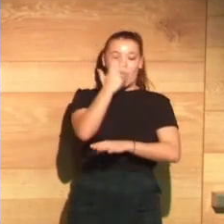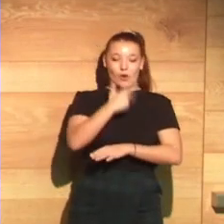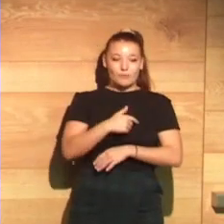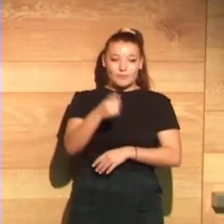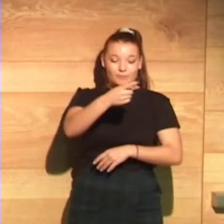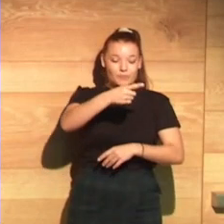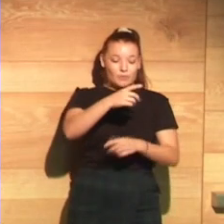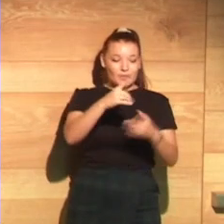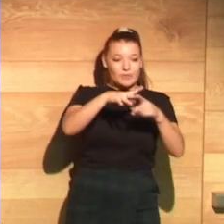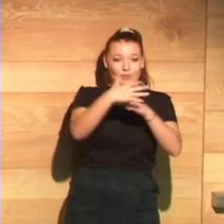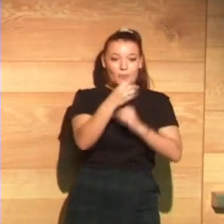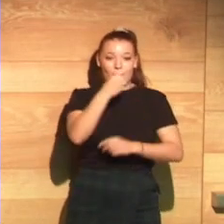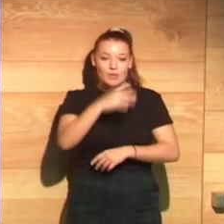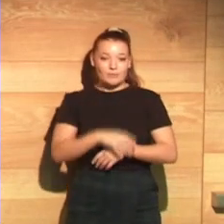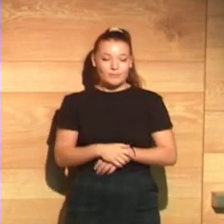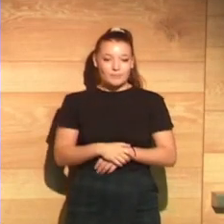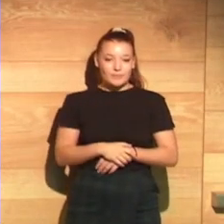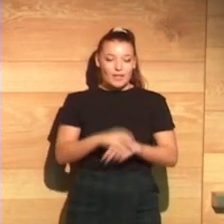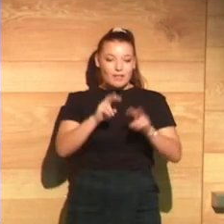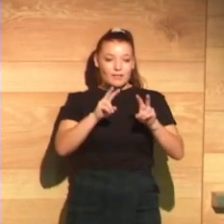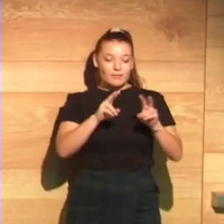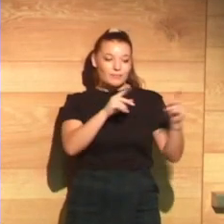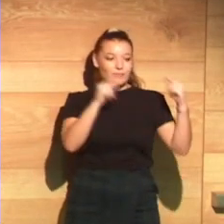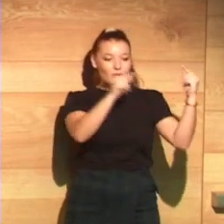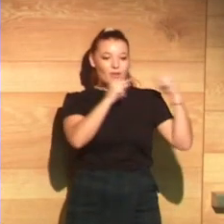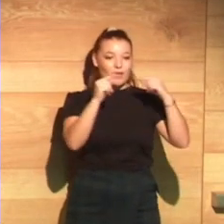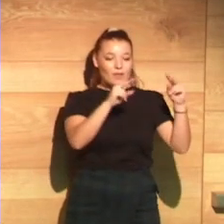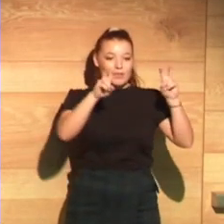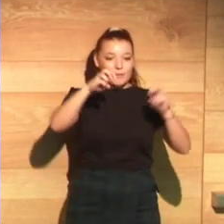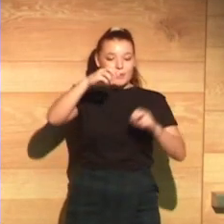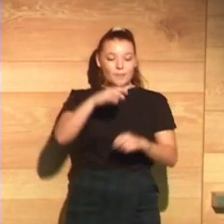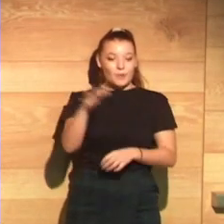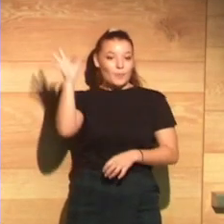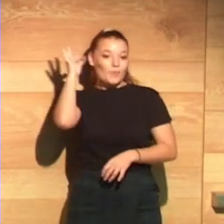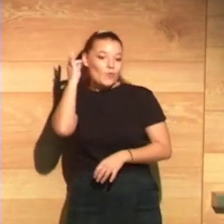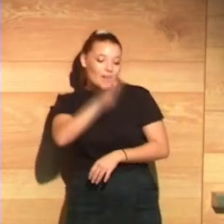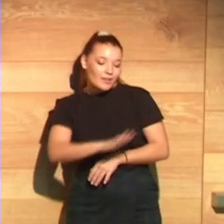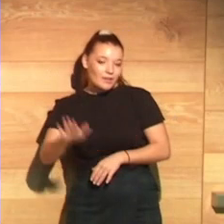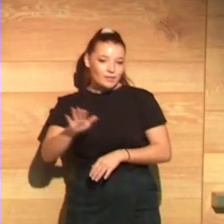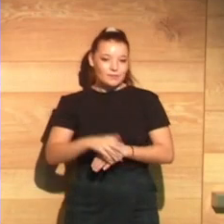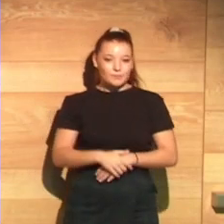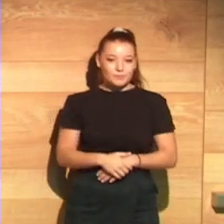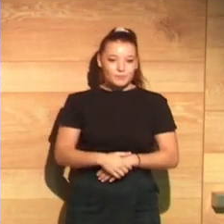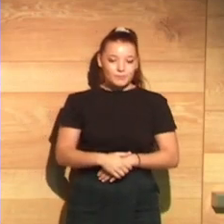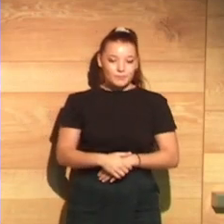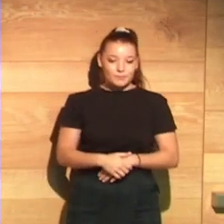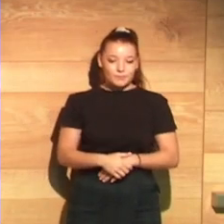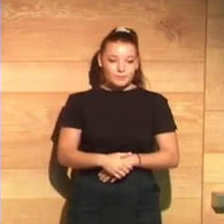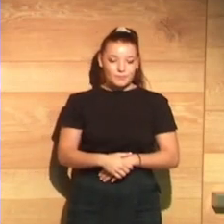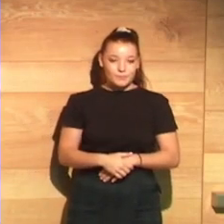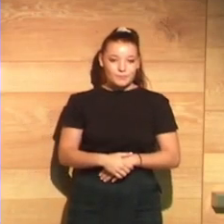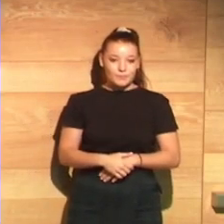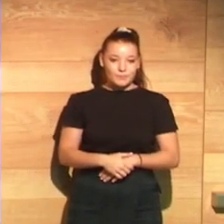mascarillas y todo estaba bien, hablando de Mujercitas, que es uno de los libros que ella hizo. Y la verdad es